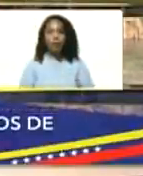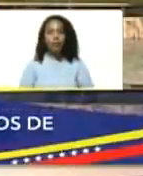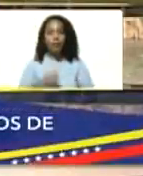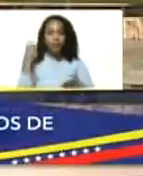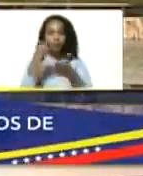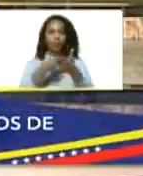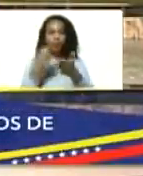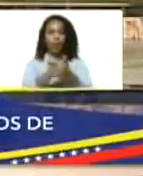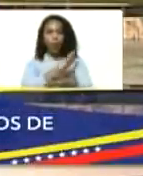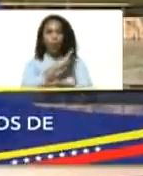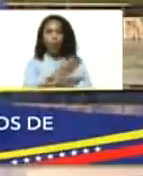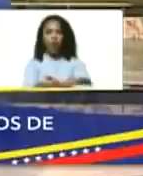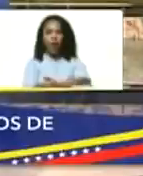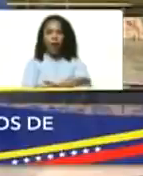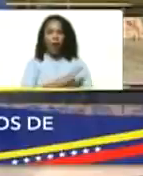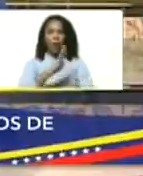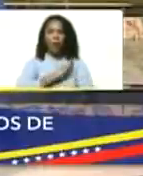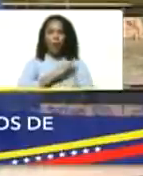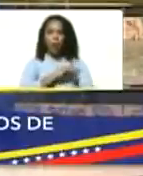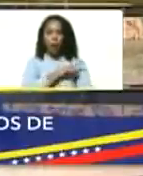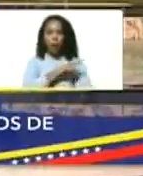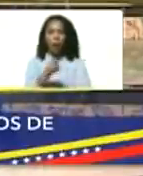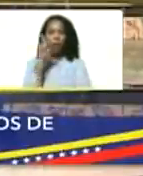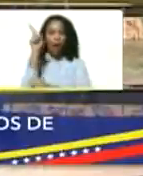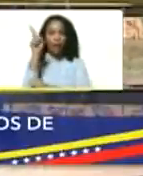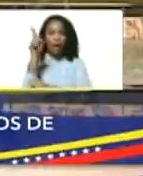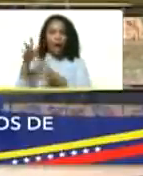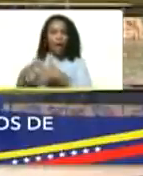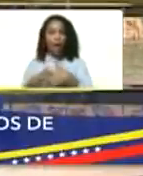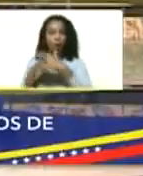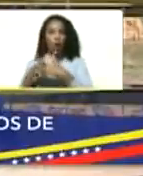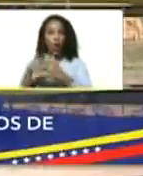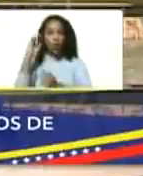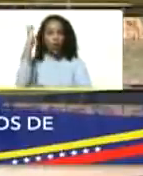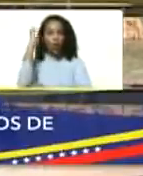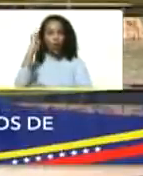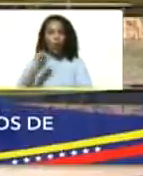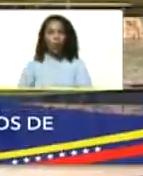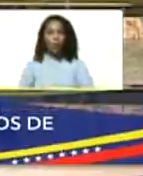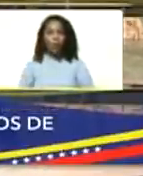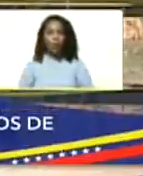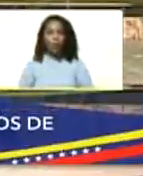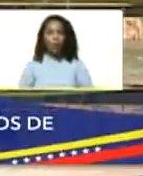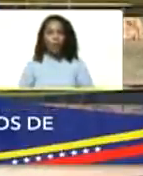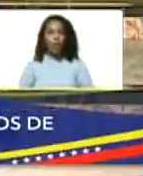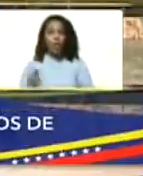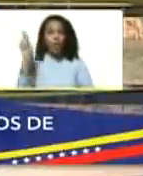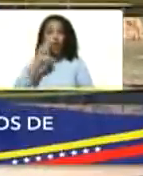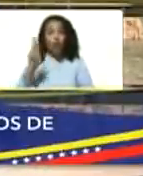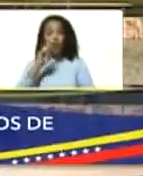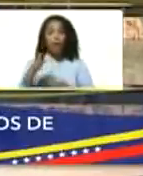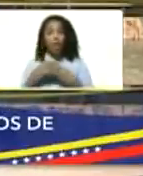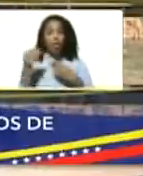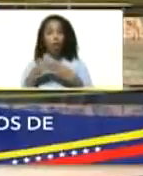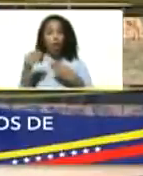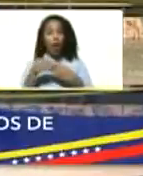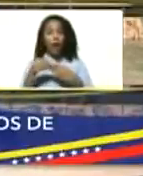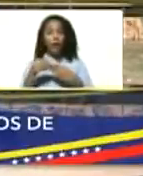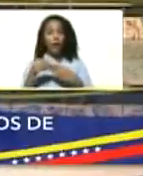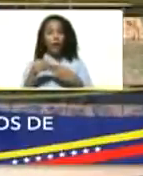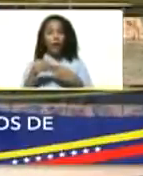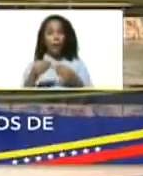lucha de poder de los que mandan en eeuu y de europa y utilizan el dólar para